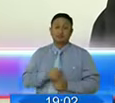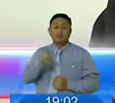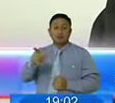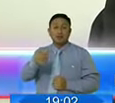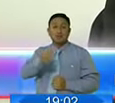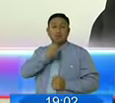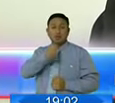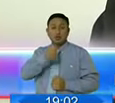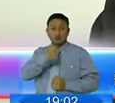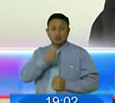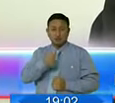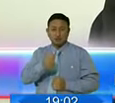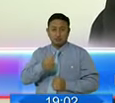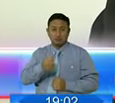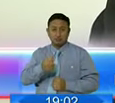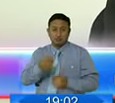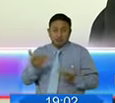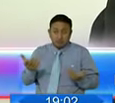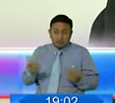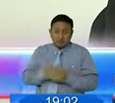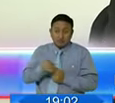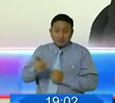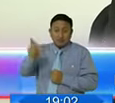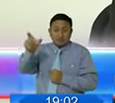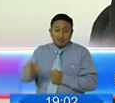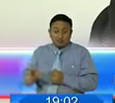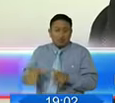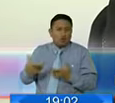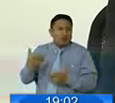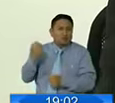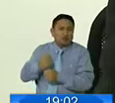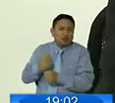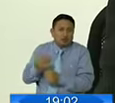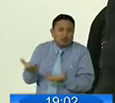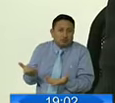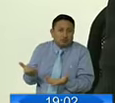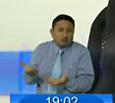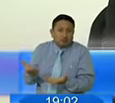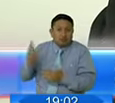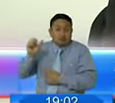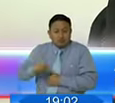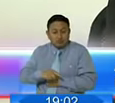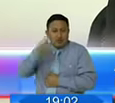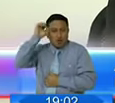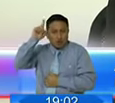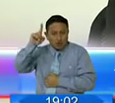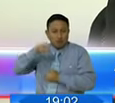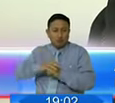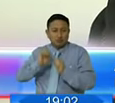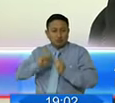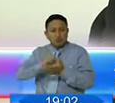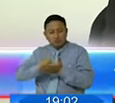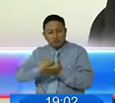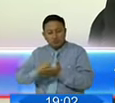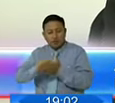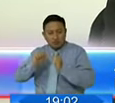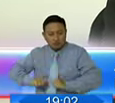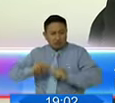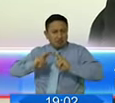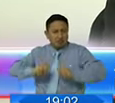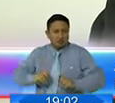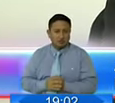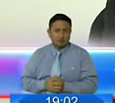periodista. Y por lo tanto, como periodista, ¿cómo se gana su vida? Realizando criterios de opinión y exponiendo también